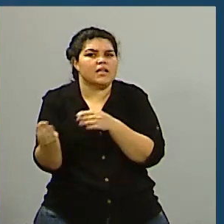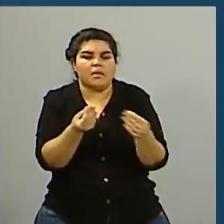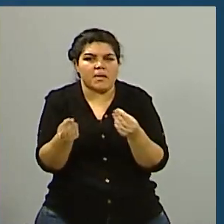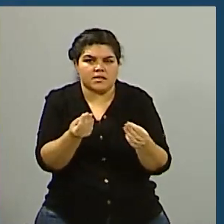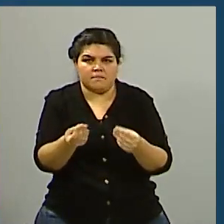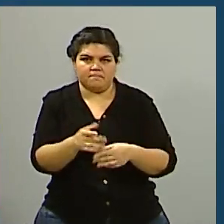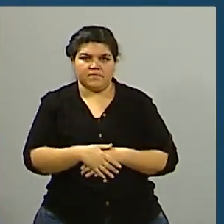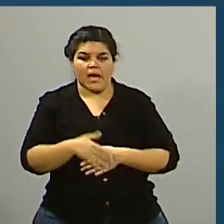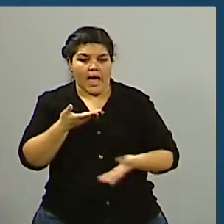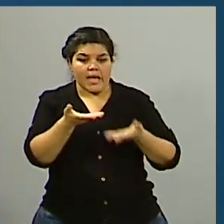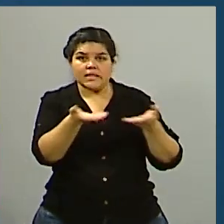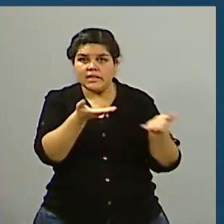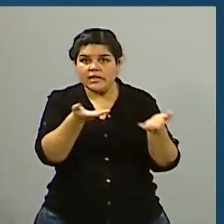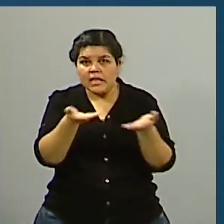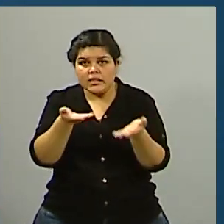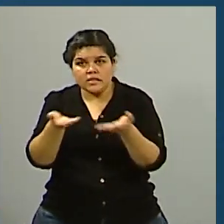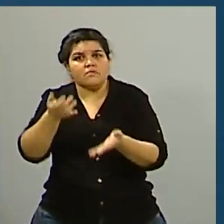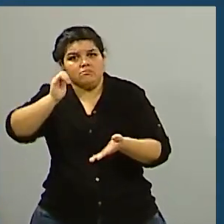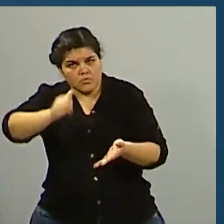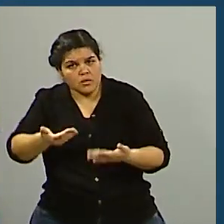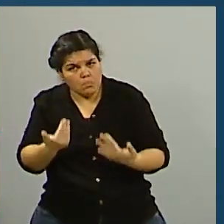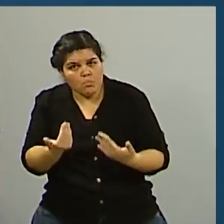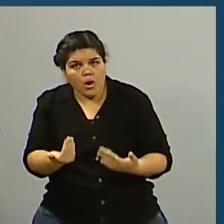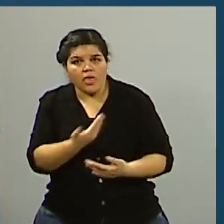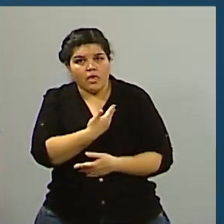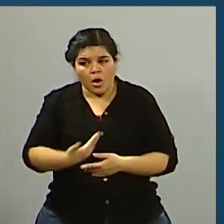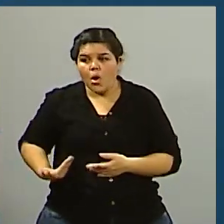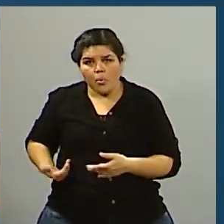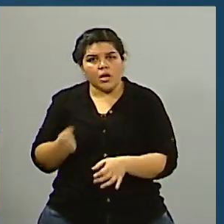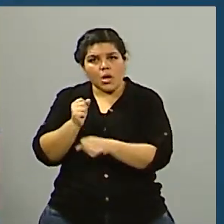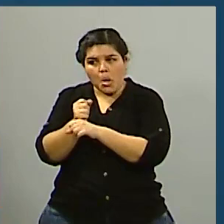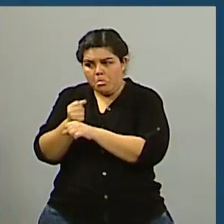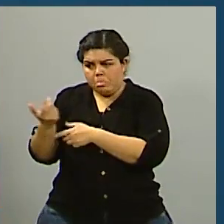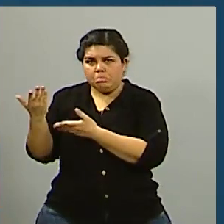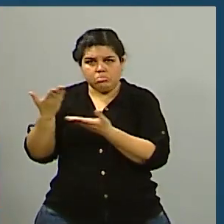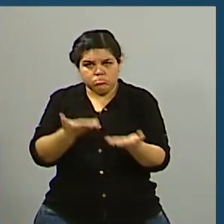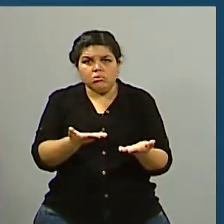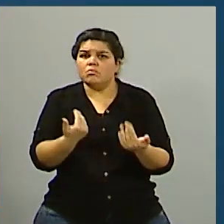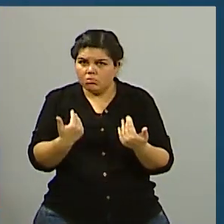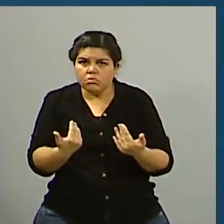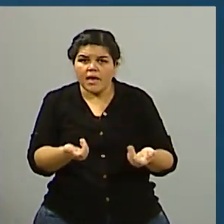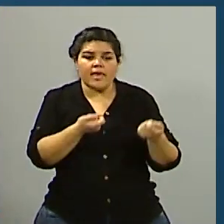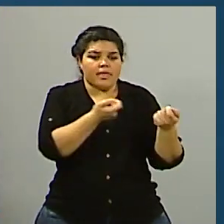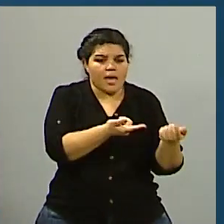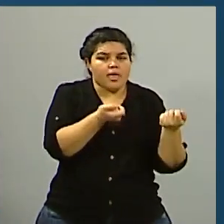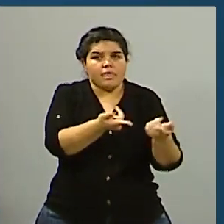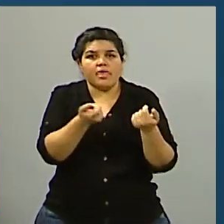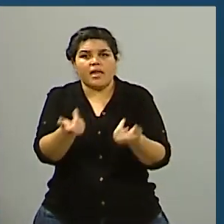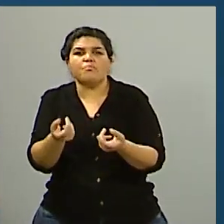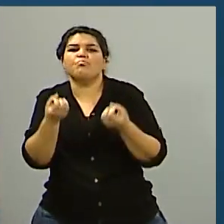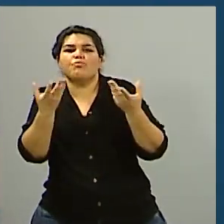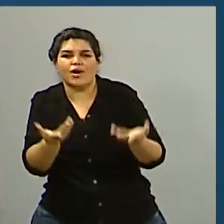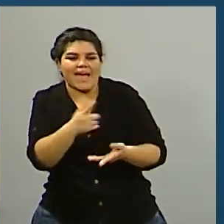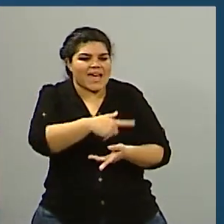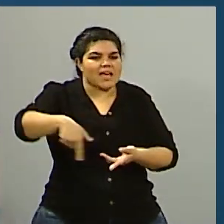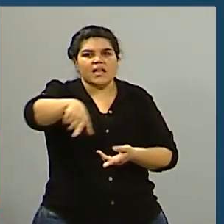asistencia, no en el espíritu de salir a asistir a aquel personal o aquellas personas que están vulnerables frente a una situación económica tan